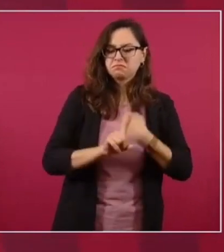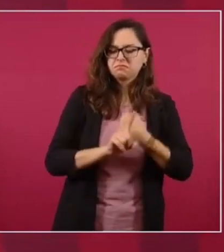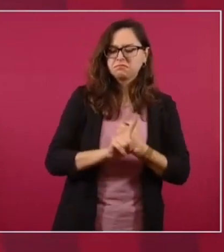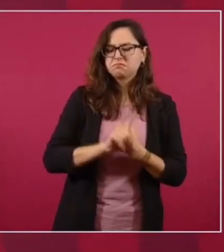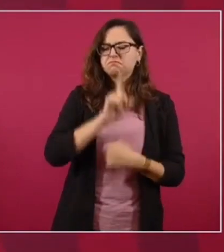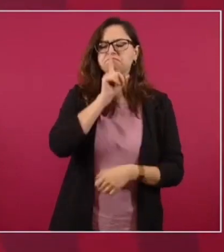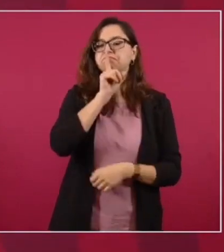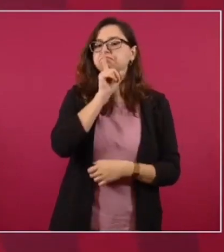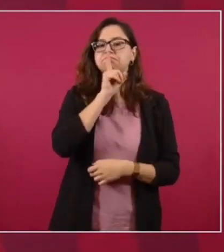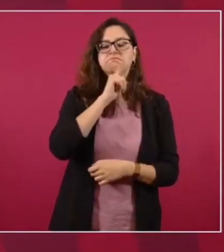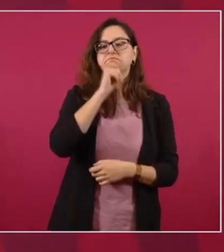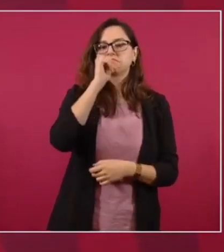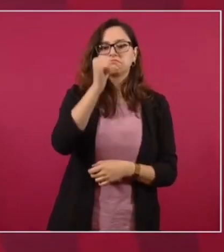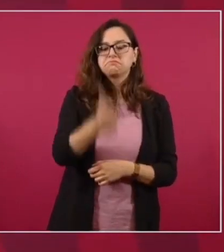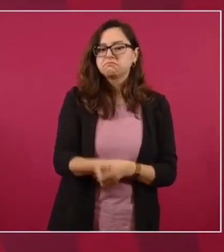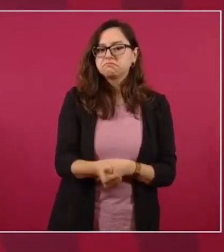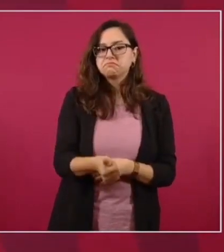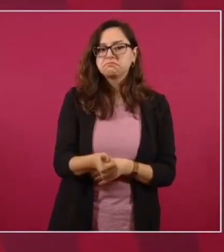frontera,